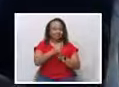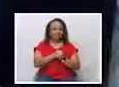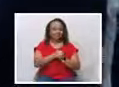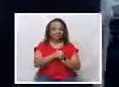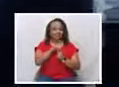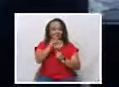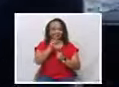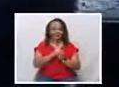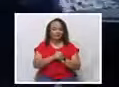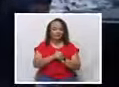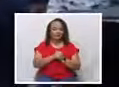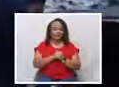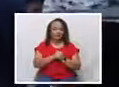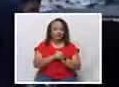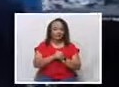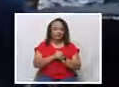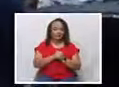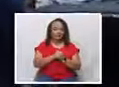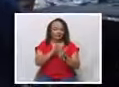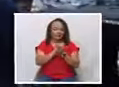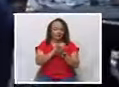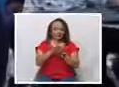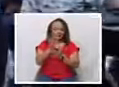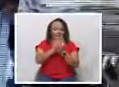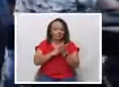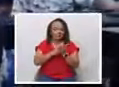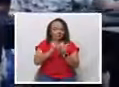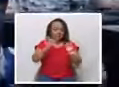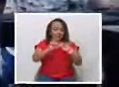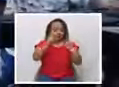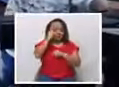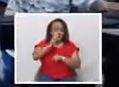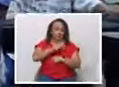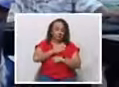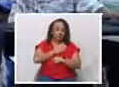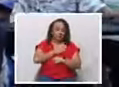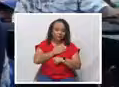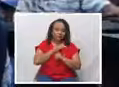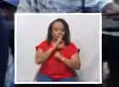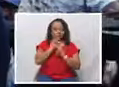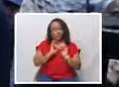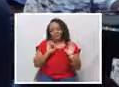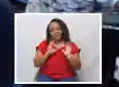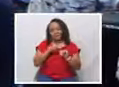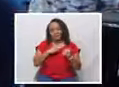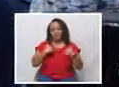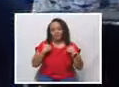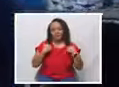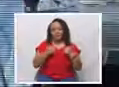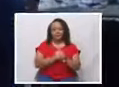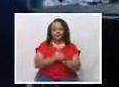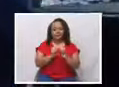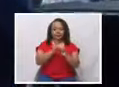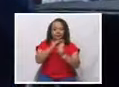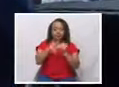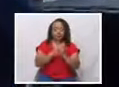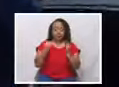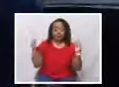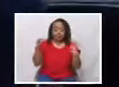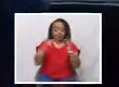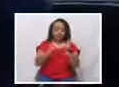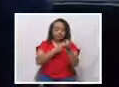no. Esto es una sorpresa para mí y nada, súper contento con todos los que vinieron